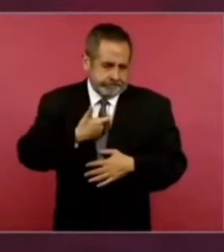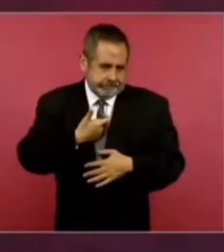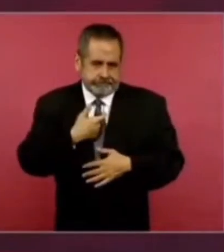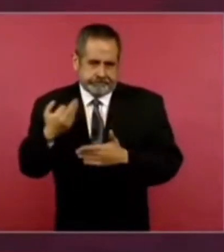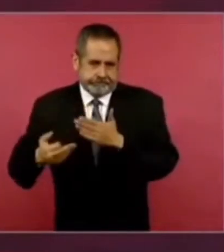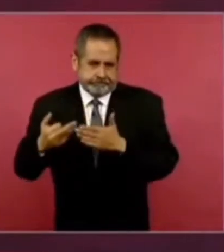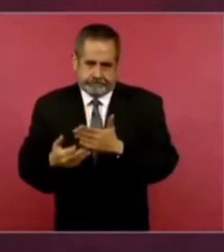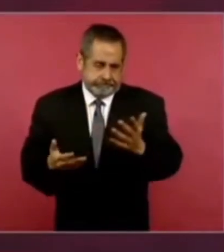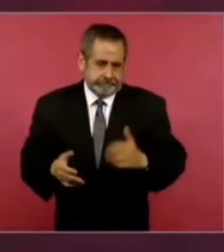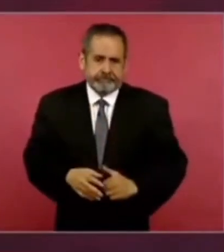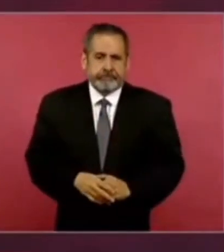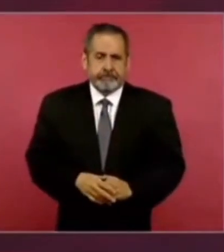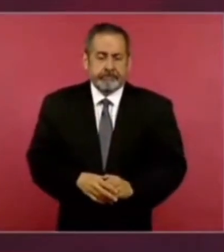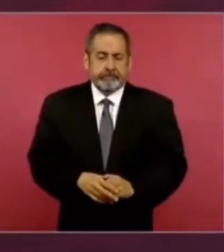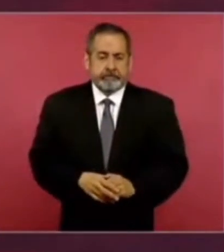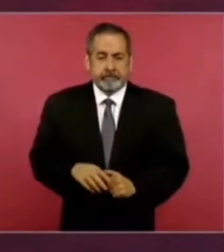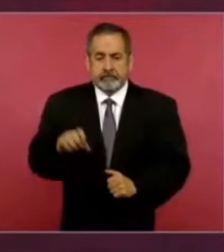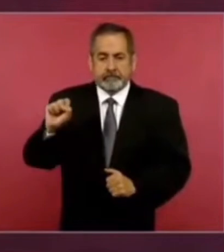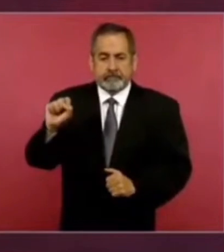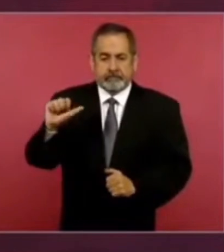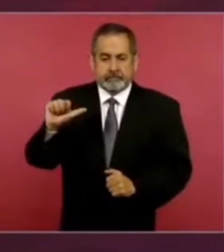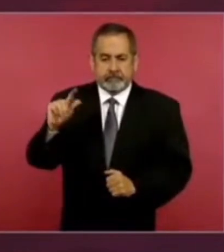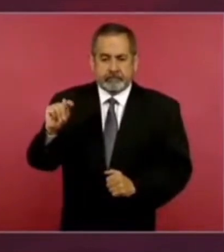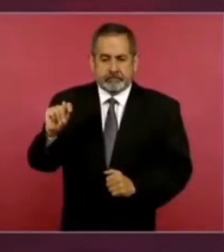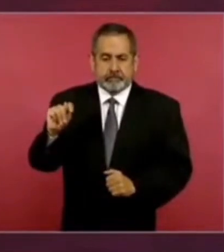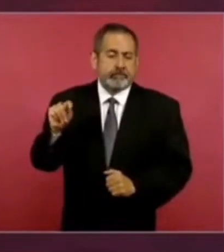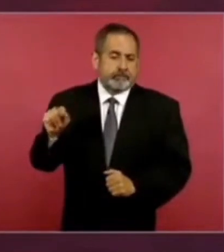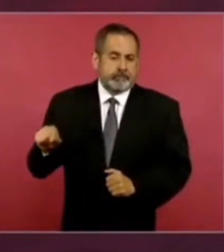a 3 billones? ¿Cuántas veces más?